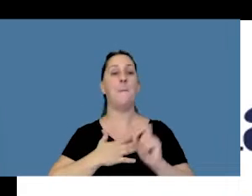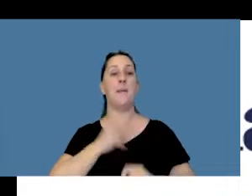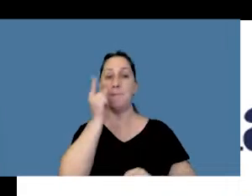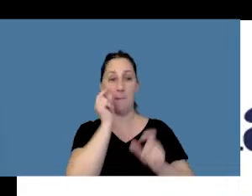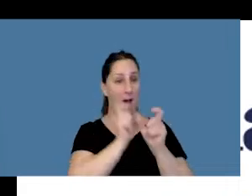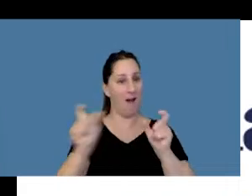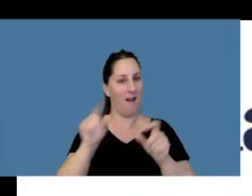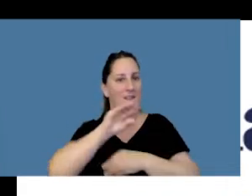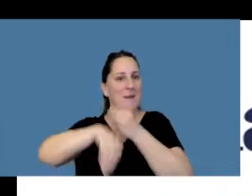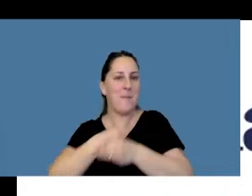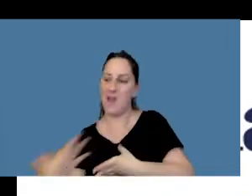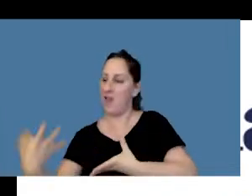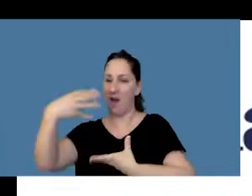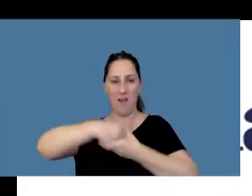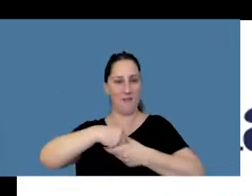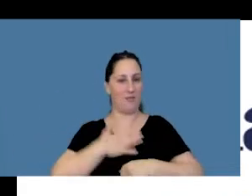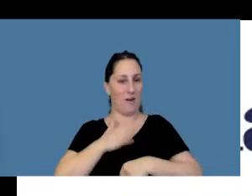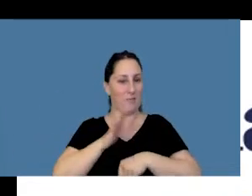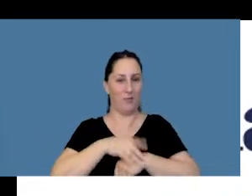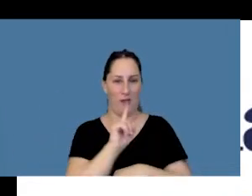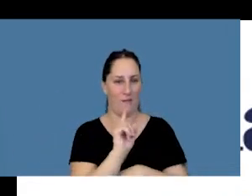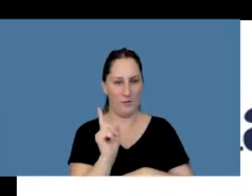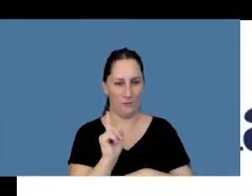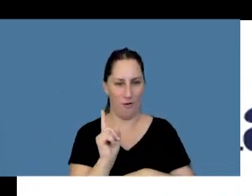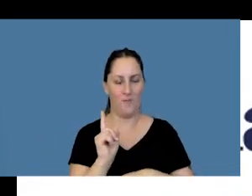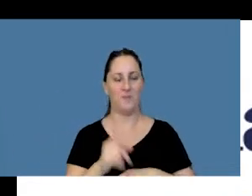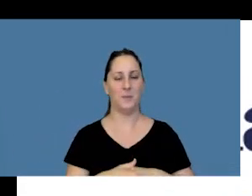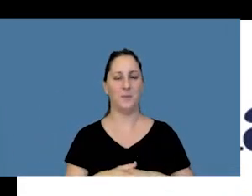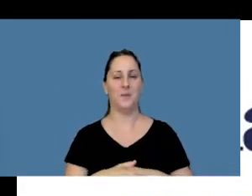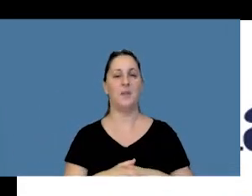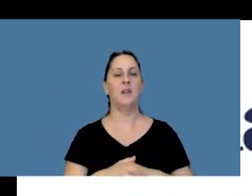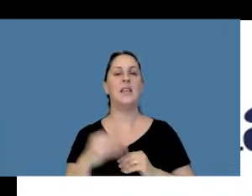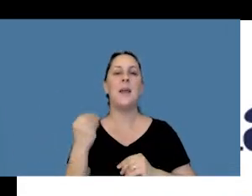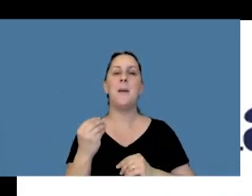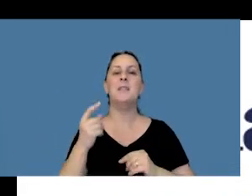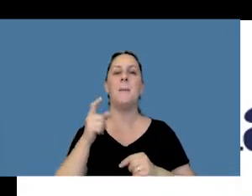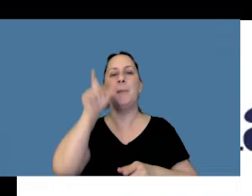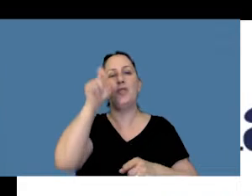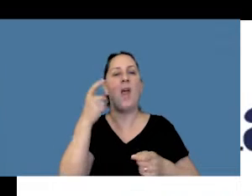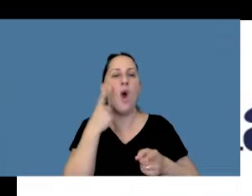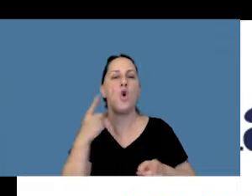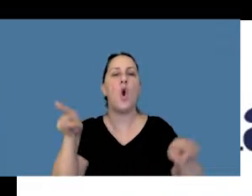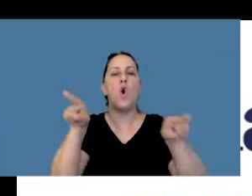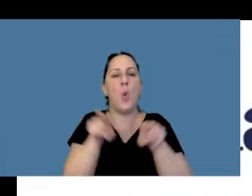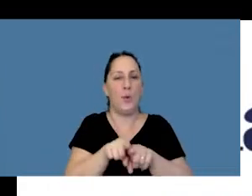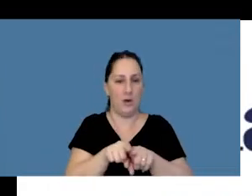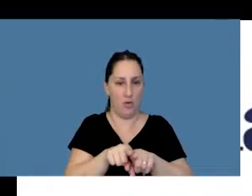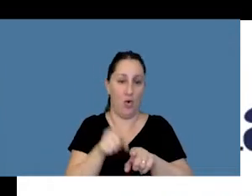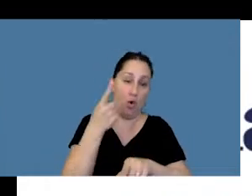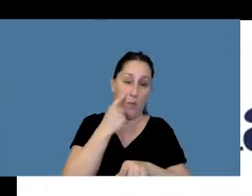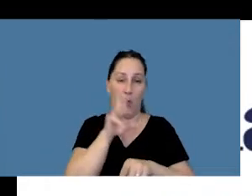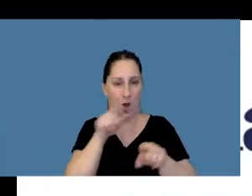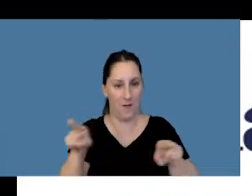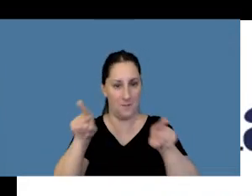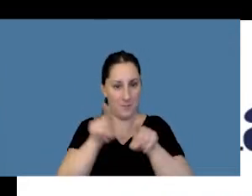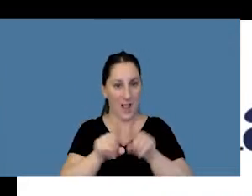cargas de familia. Ahora, ¿qué pasa con el o la concubina o concubino? Dentro de